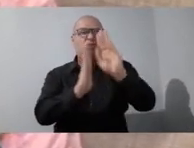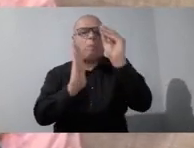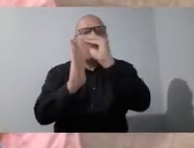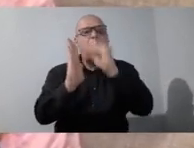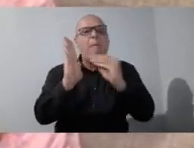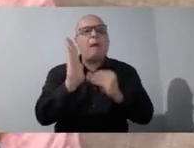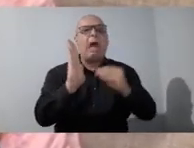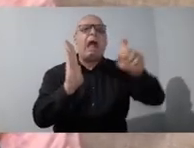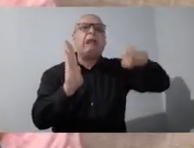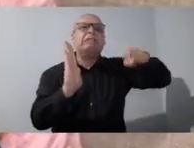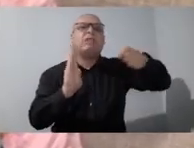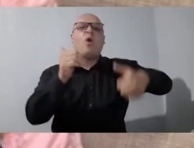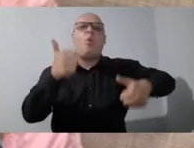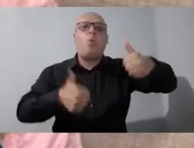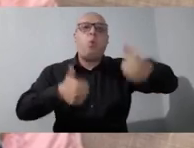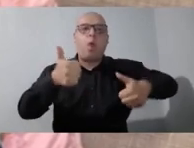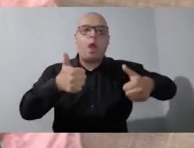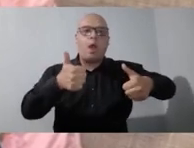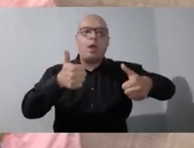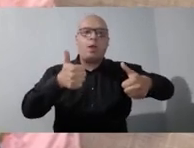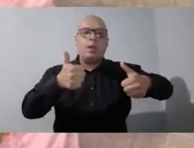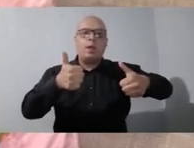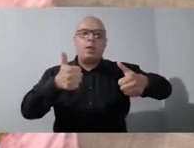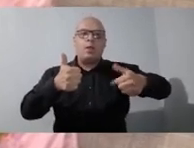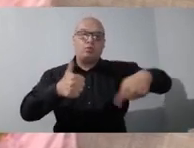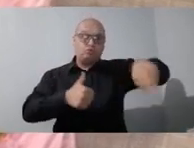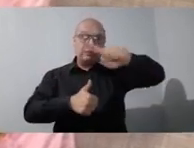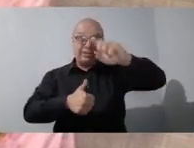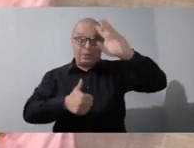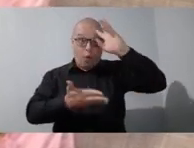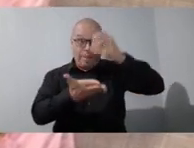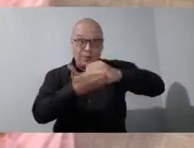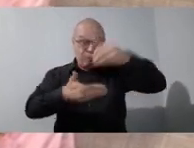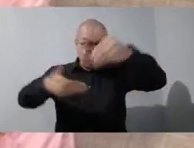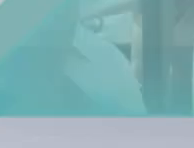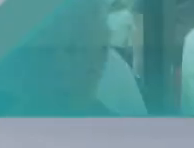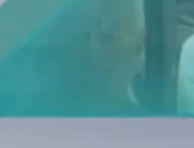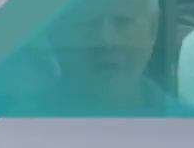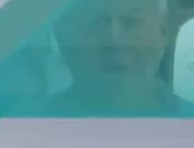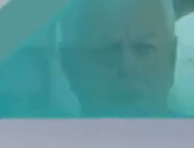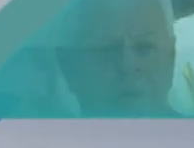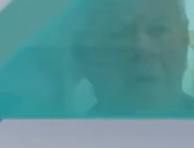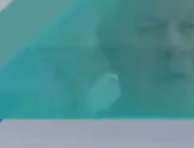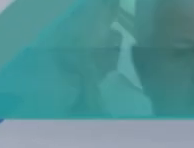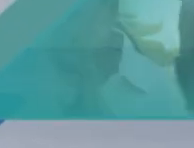Aquí pueden opinar, los estamos escuchando desde el Consejo de Medellín.